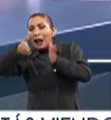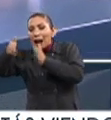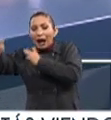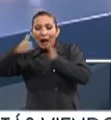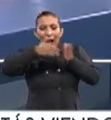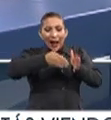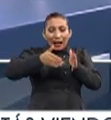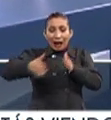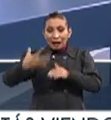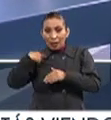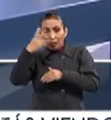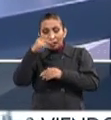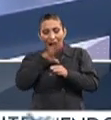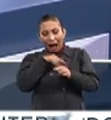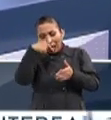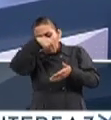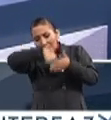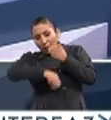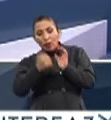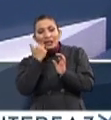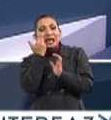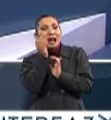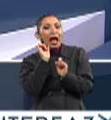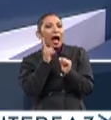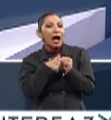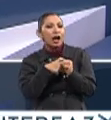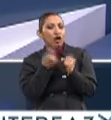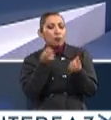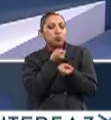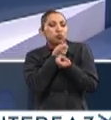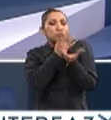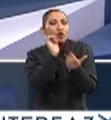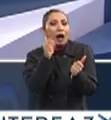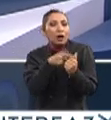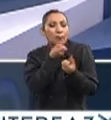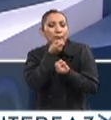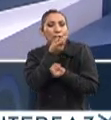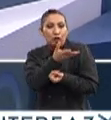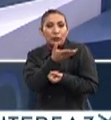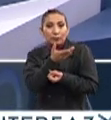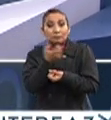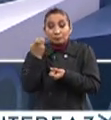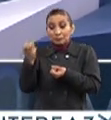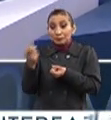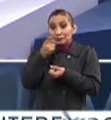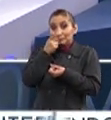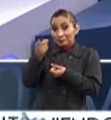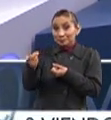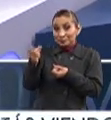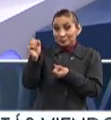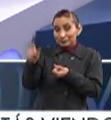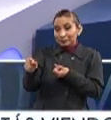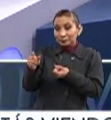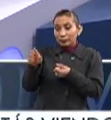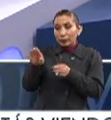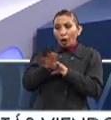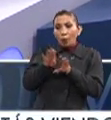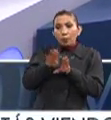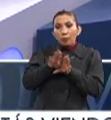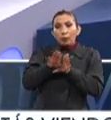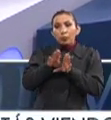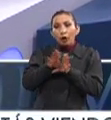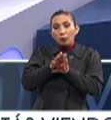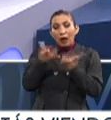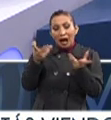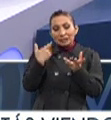lo más maravilloso es que esconde una intención clara de decir algo. Sí, y a partir de esto que estás comentando es